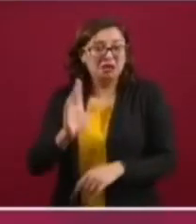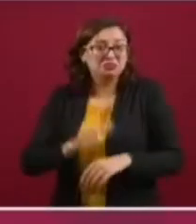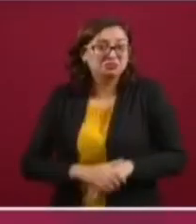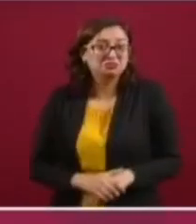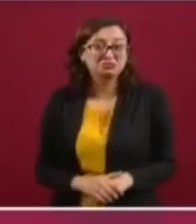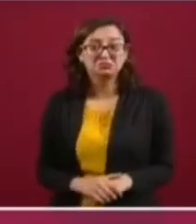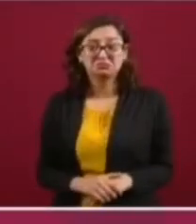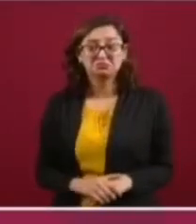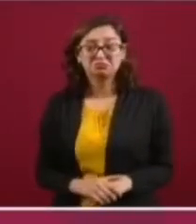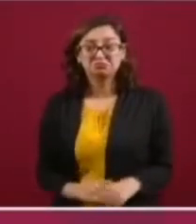y punto